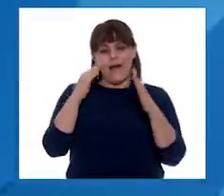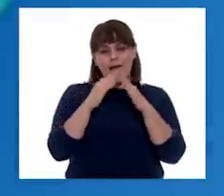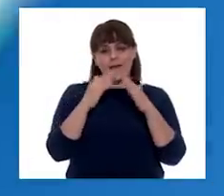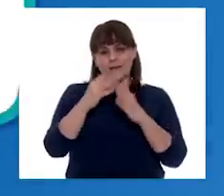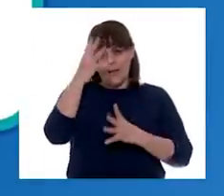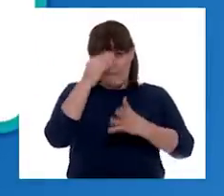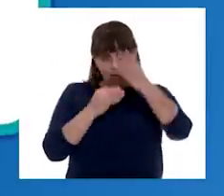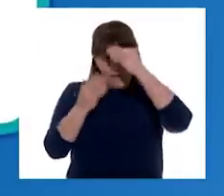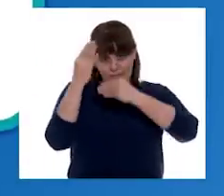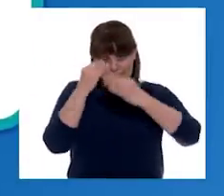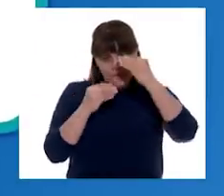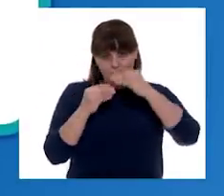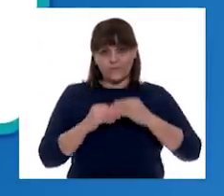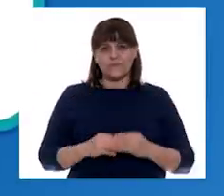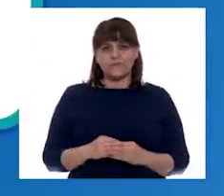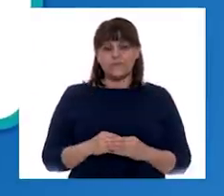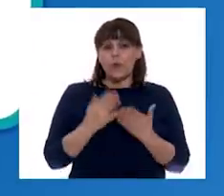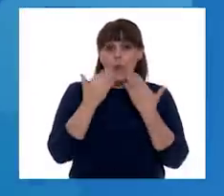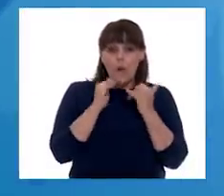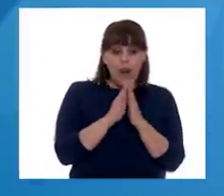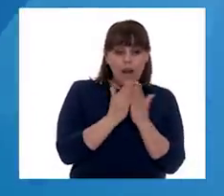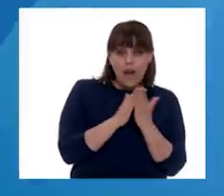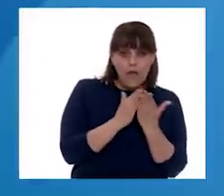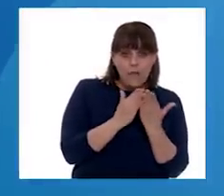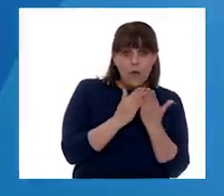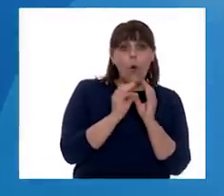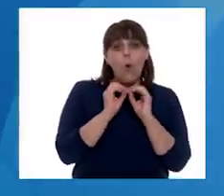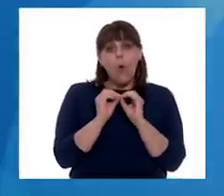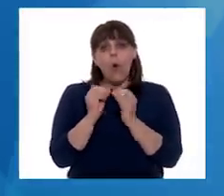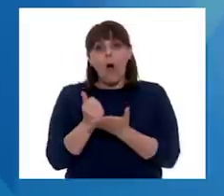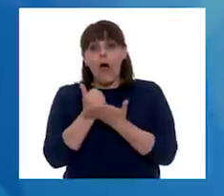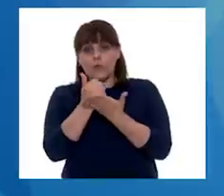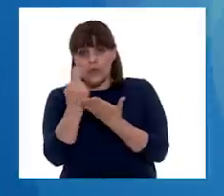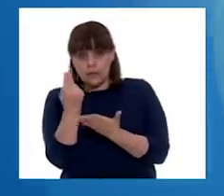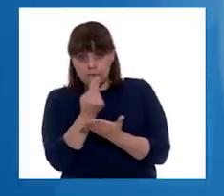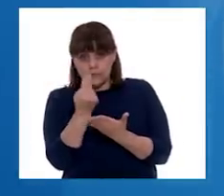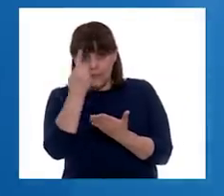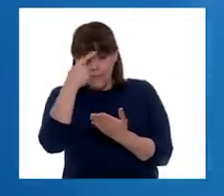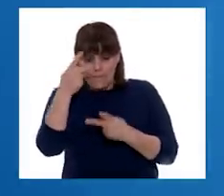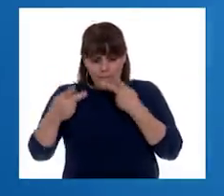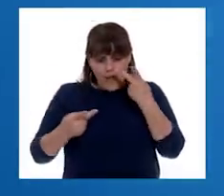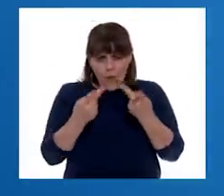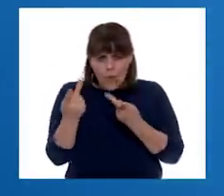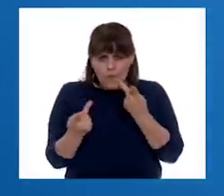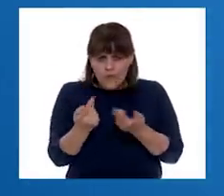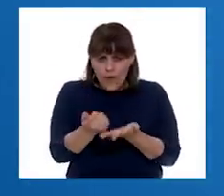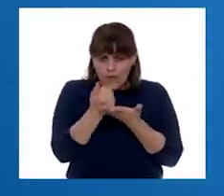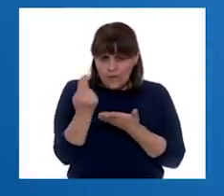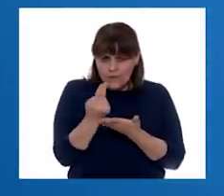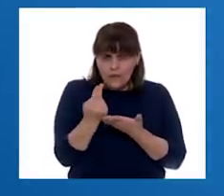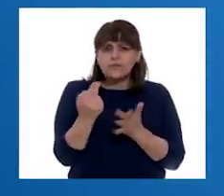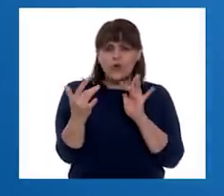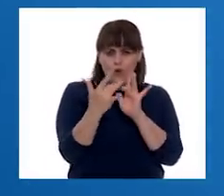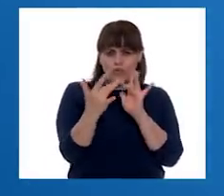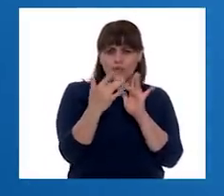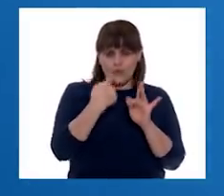pronto! Si no tienes el libro de texto o necesitas ayuda para resolver las preguntas, contáctanos.